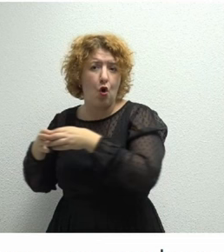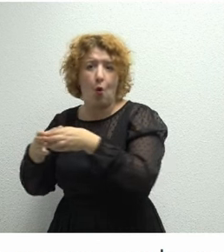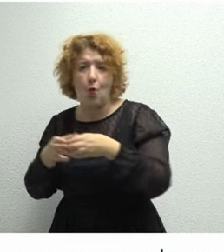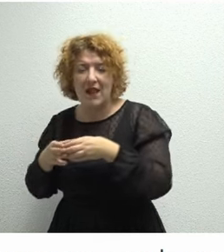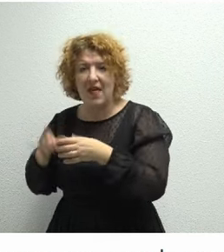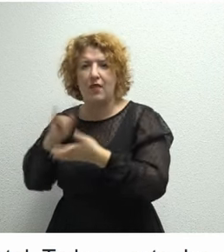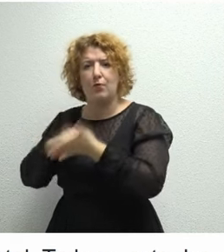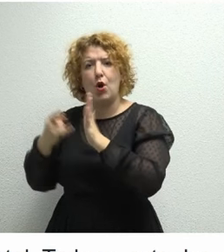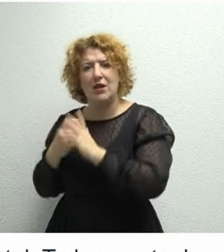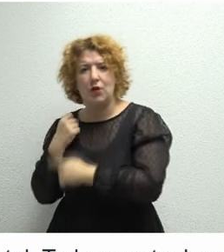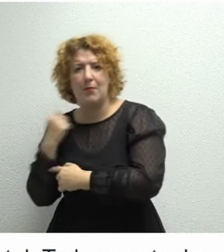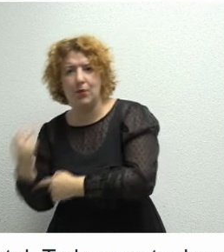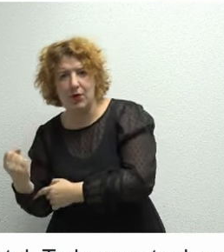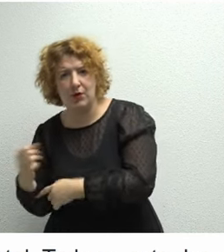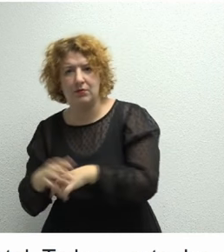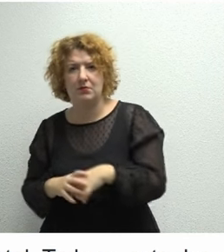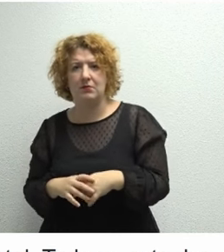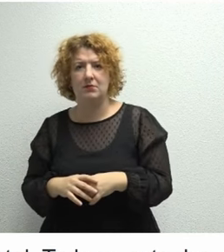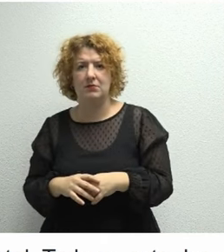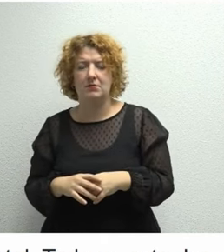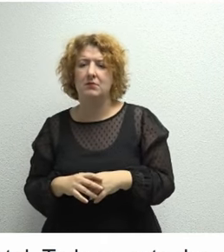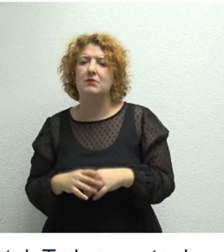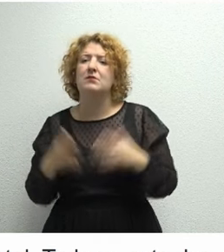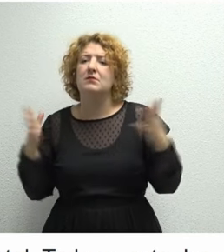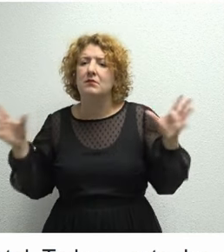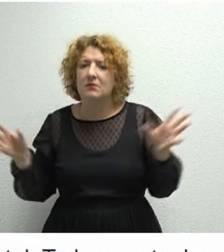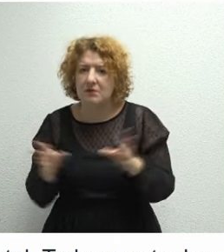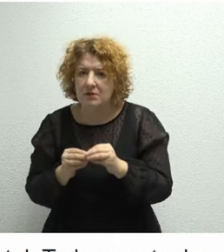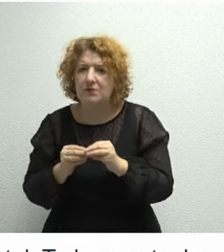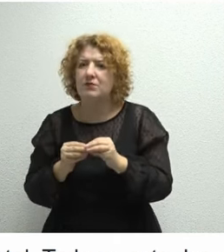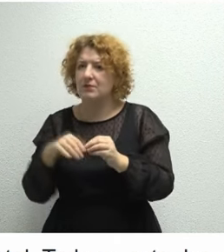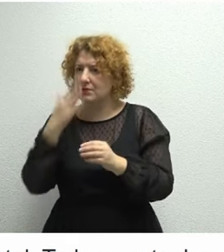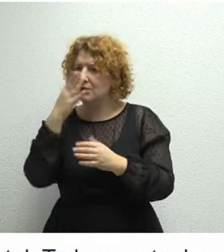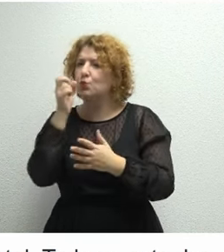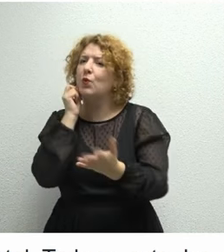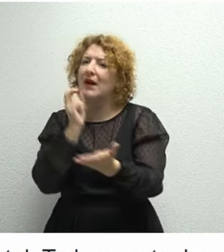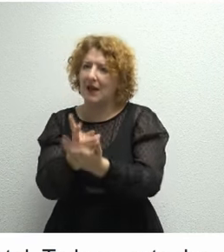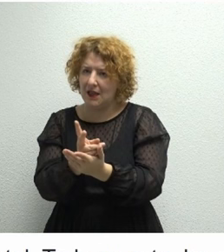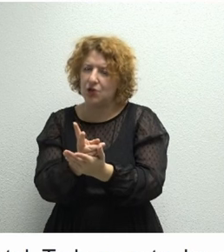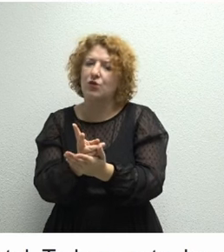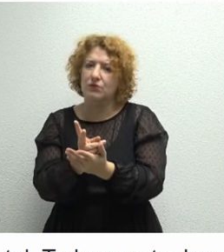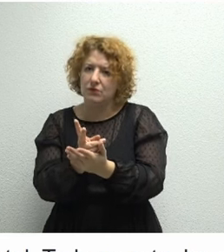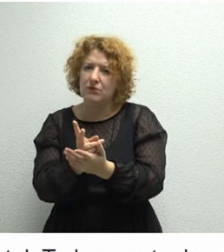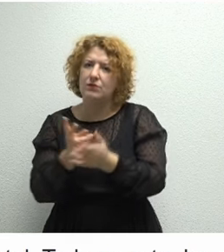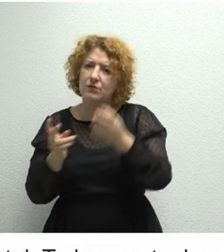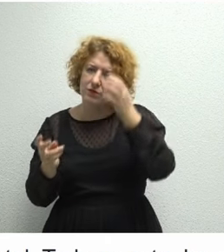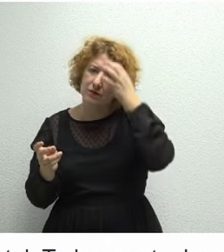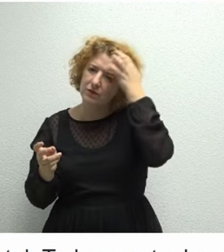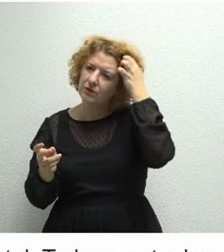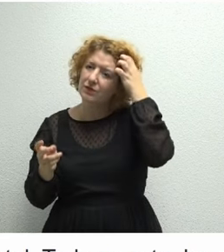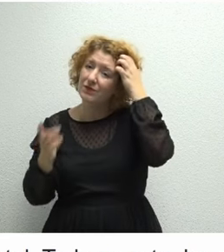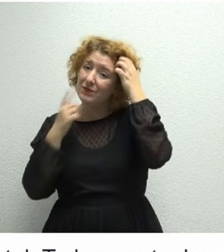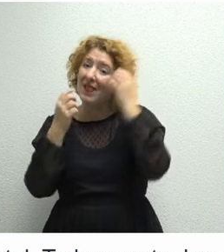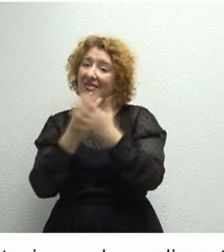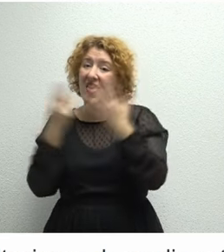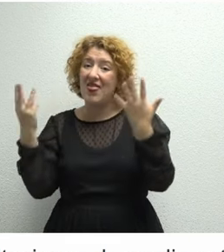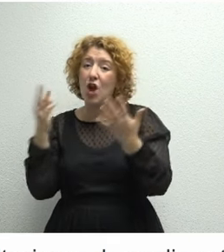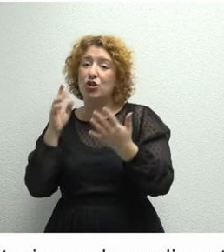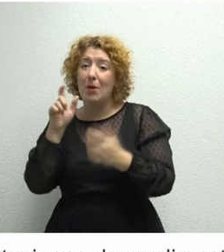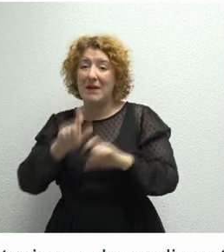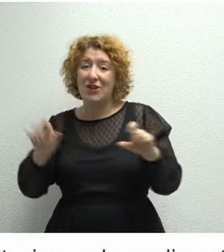proyecto Bueno por lo tanto es verdad que un reto entonces Bueno pues de estas 18